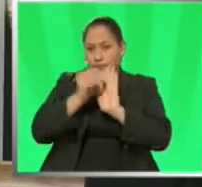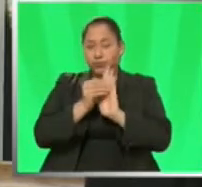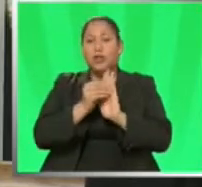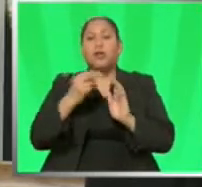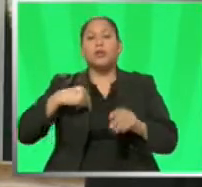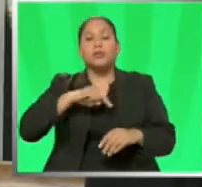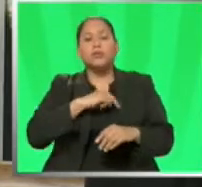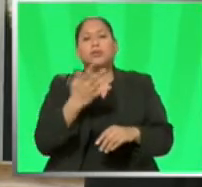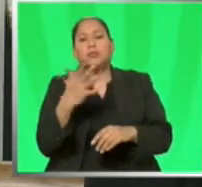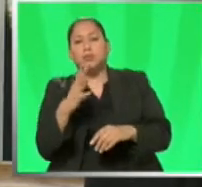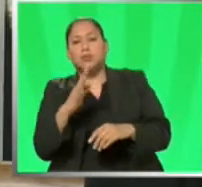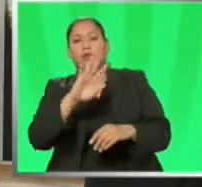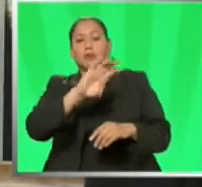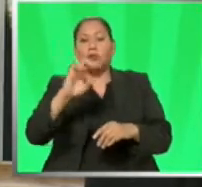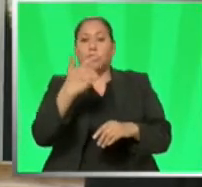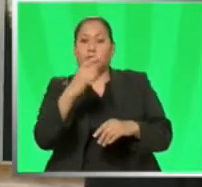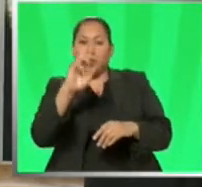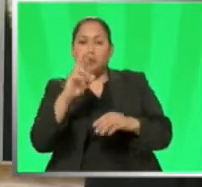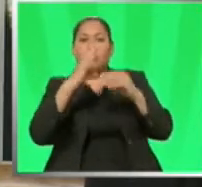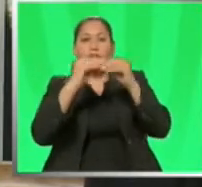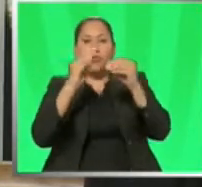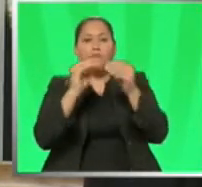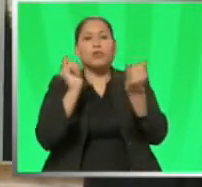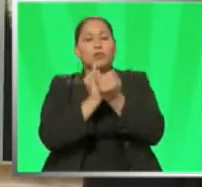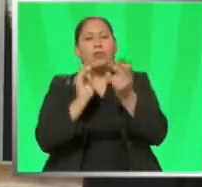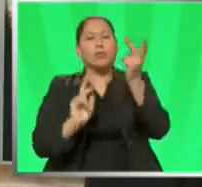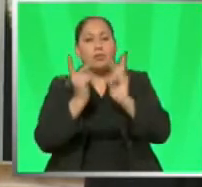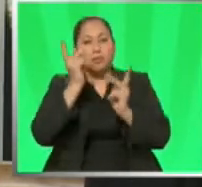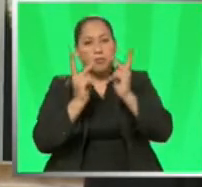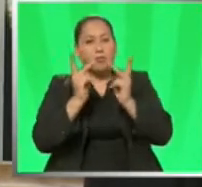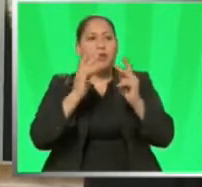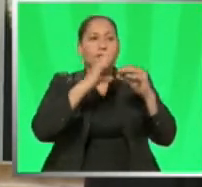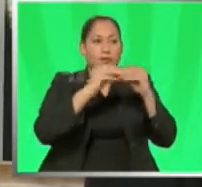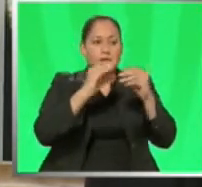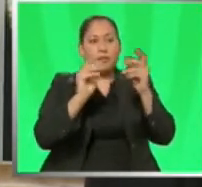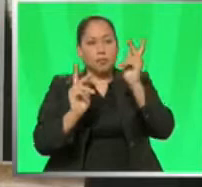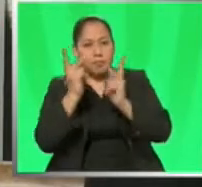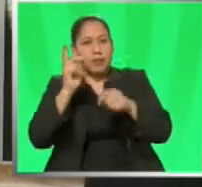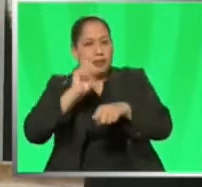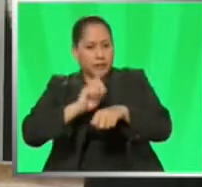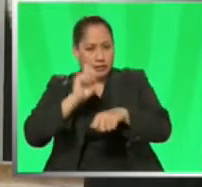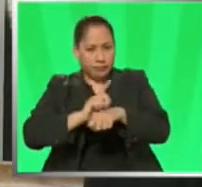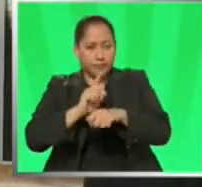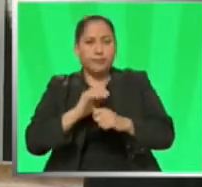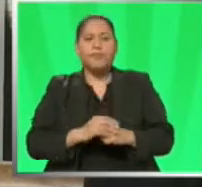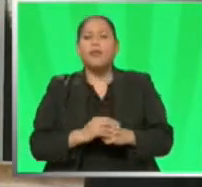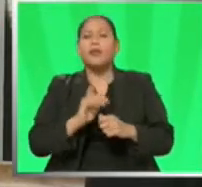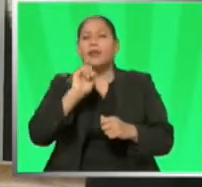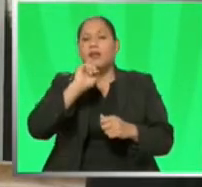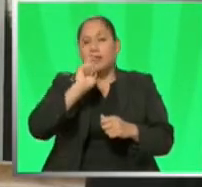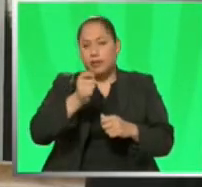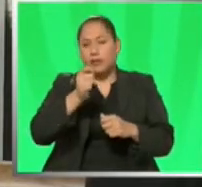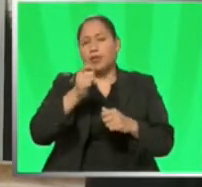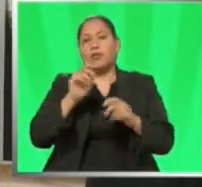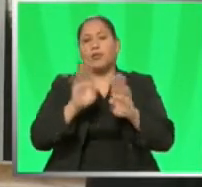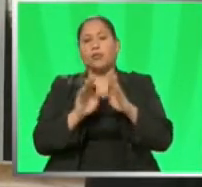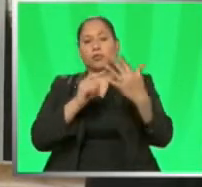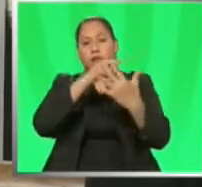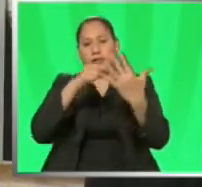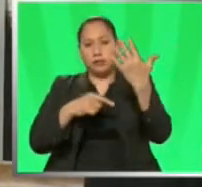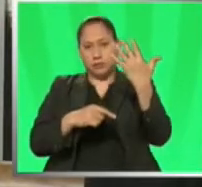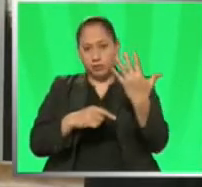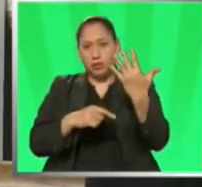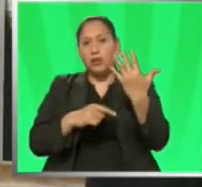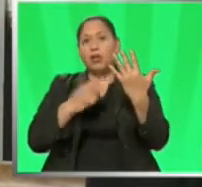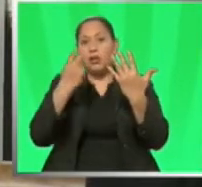estar consumiendo 400 gramos de frutas y o verduras, entre frutas y verduras al día, que se traducen en 5 porciones. Por